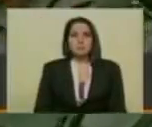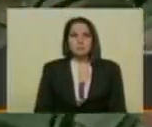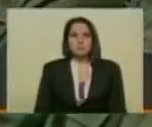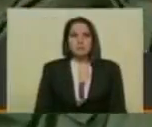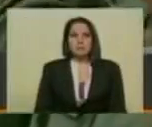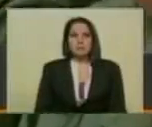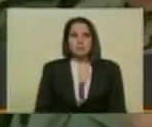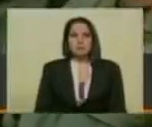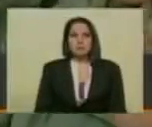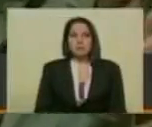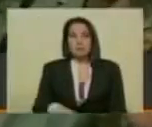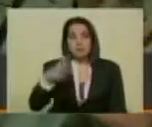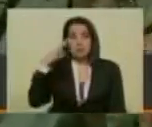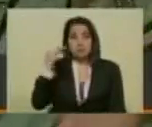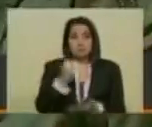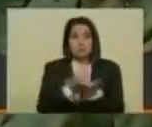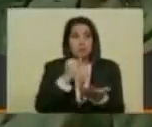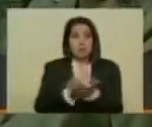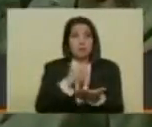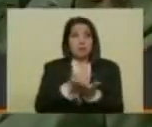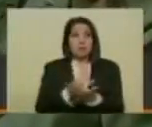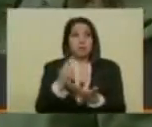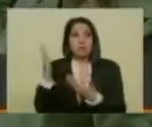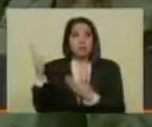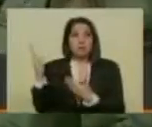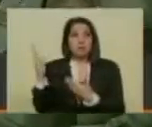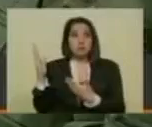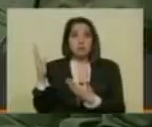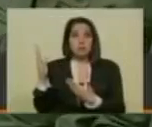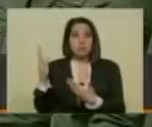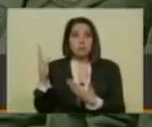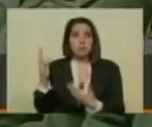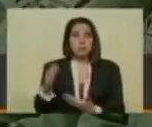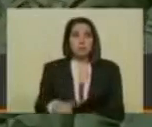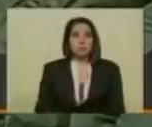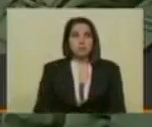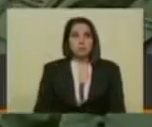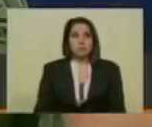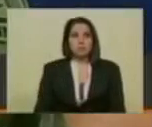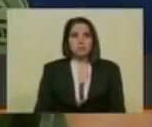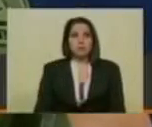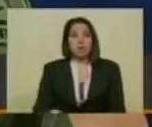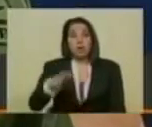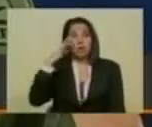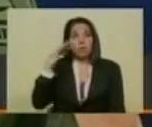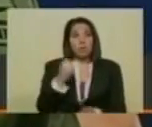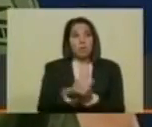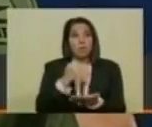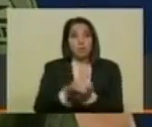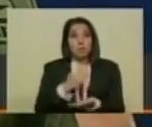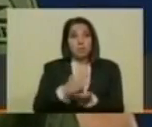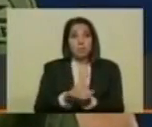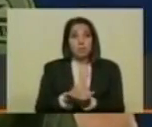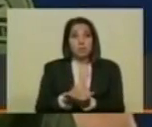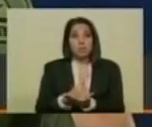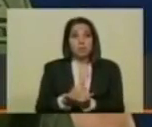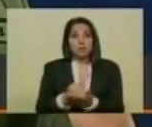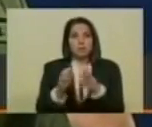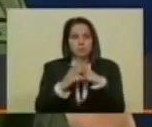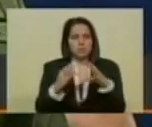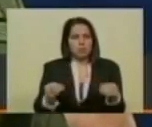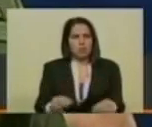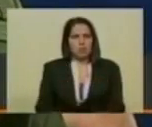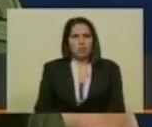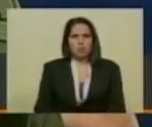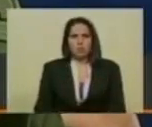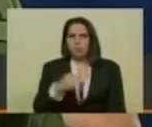Es testigo González López también. González López tiene las pruebas de esto que estoy diciendo. No digo